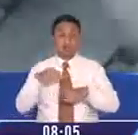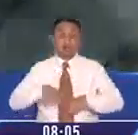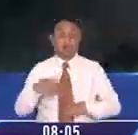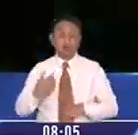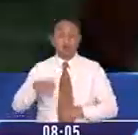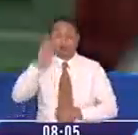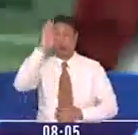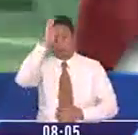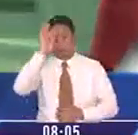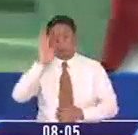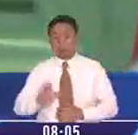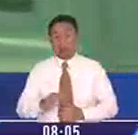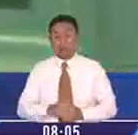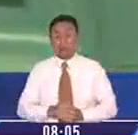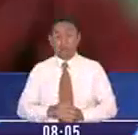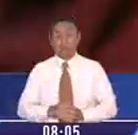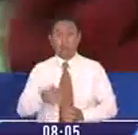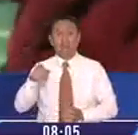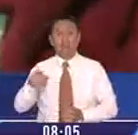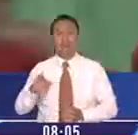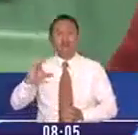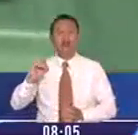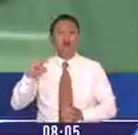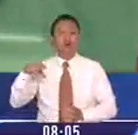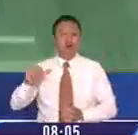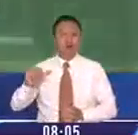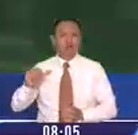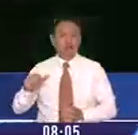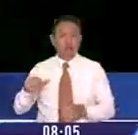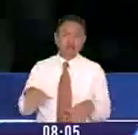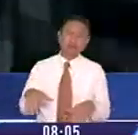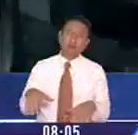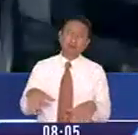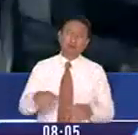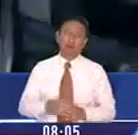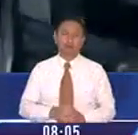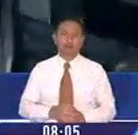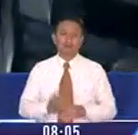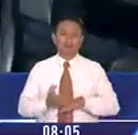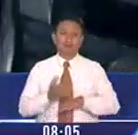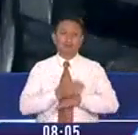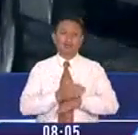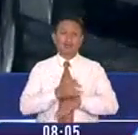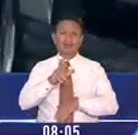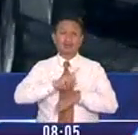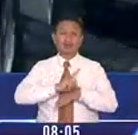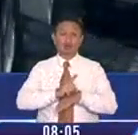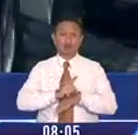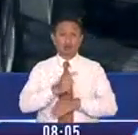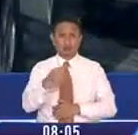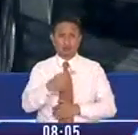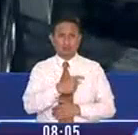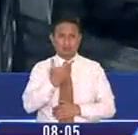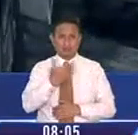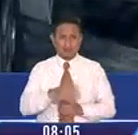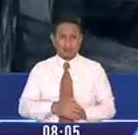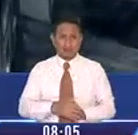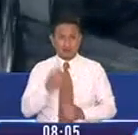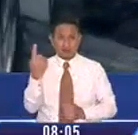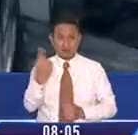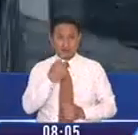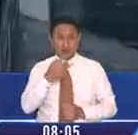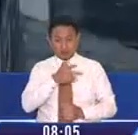la muerte. En estado de coma y en terapia intensiva. 3 minutos antes, el mismo carro fue grabado merodeando la